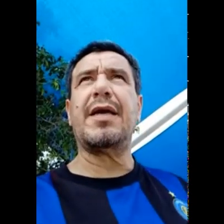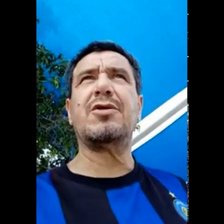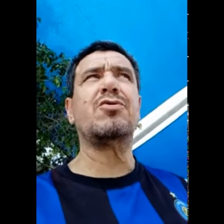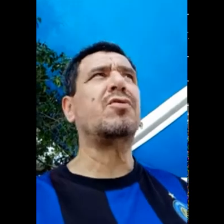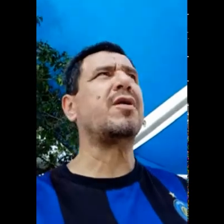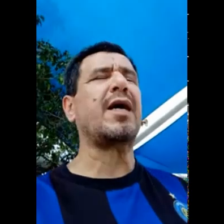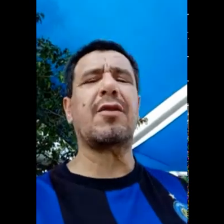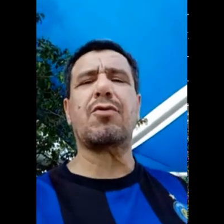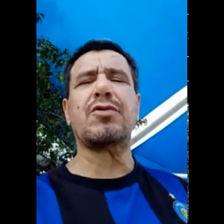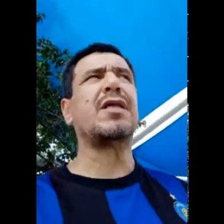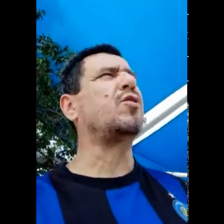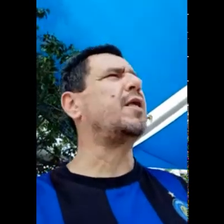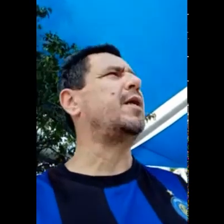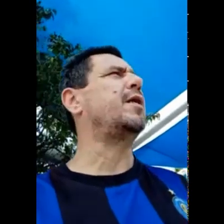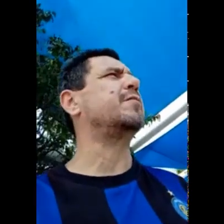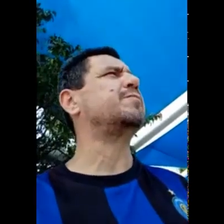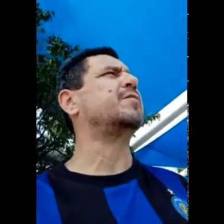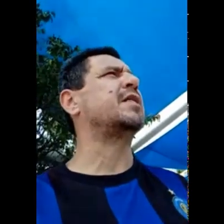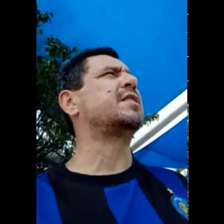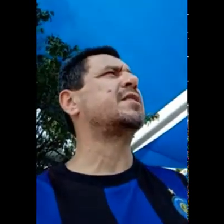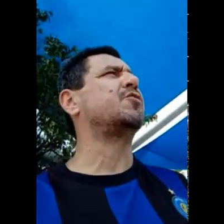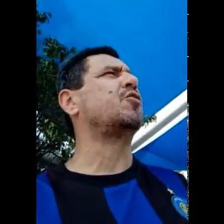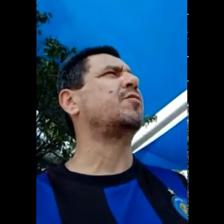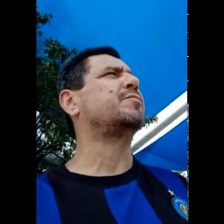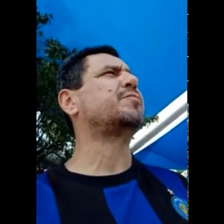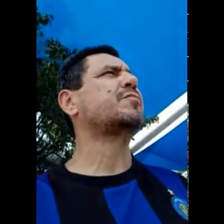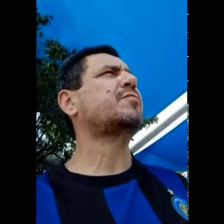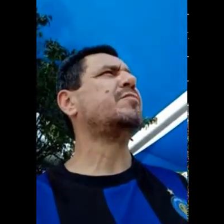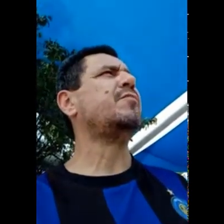que hizo Ricardo Rocha, en donde este señor